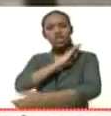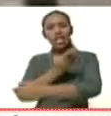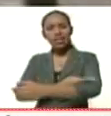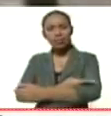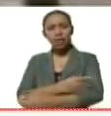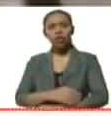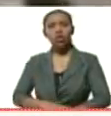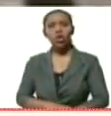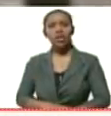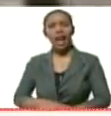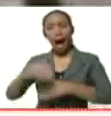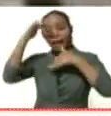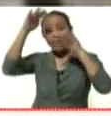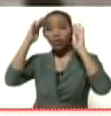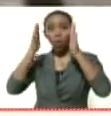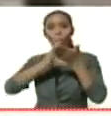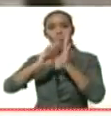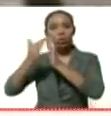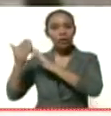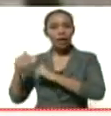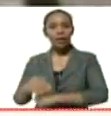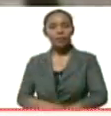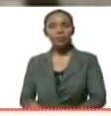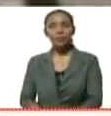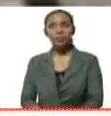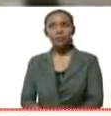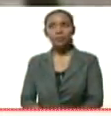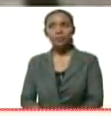fortalecimiento de la atención comunitaria,